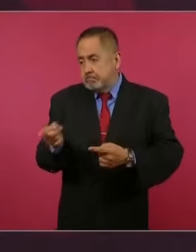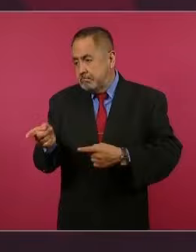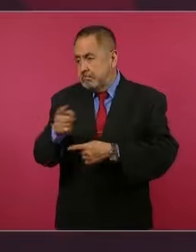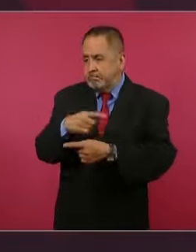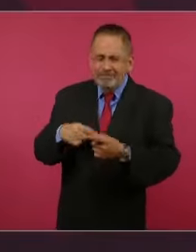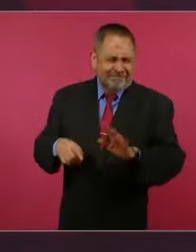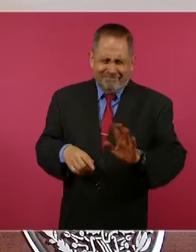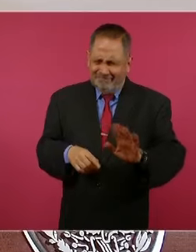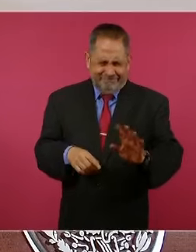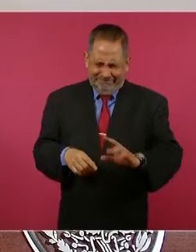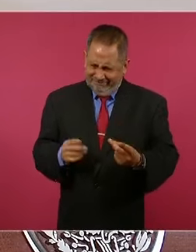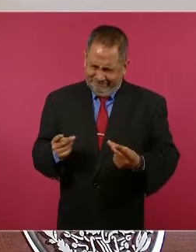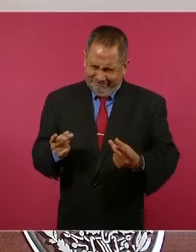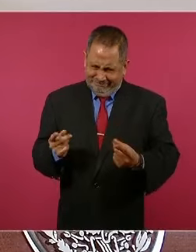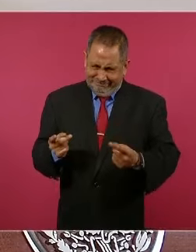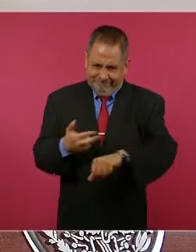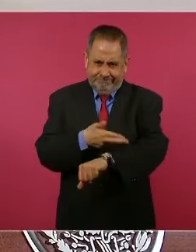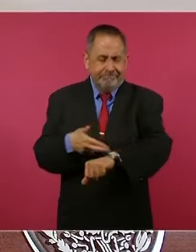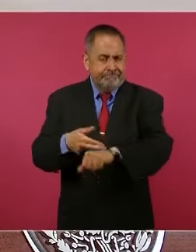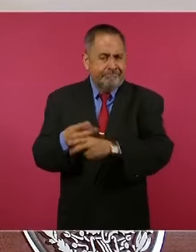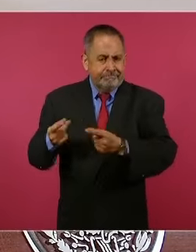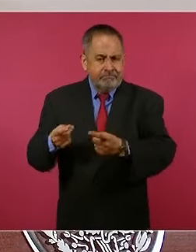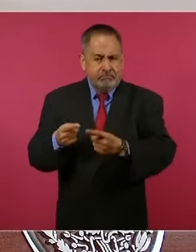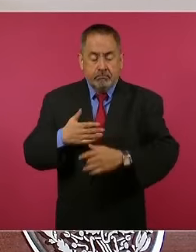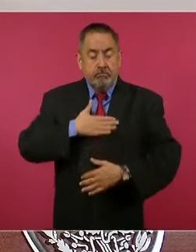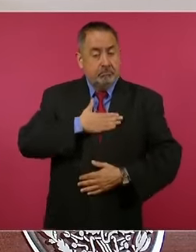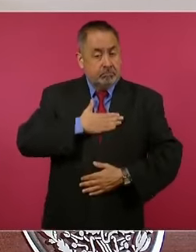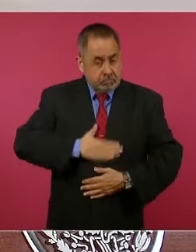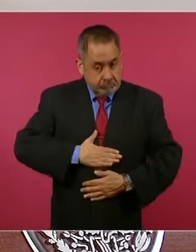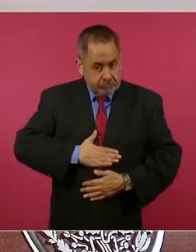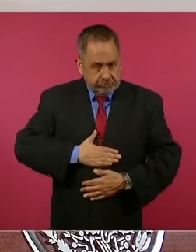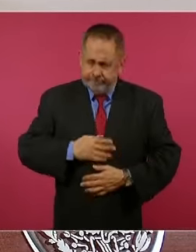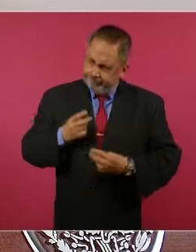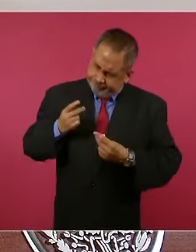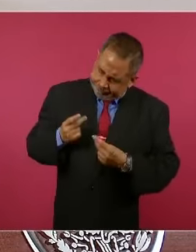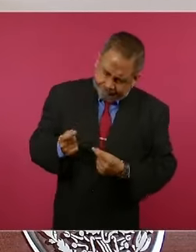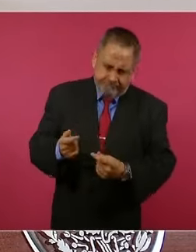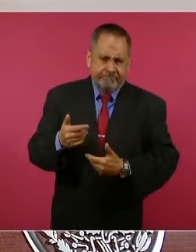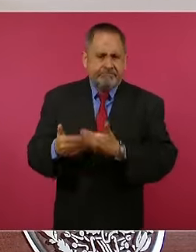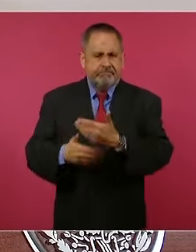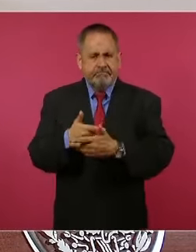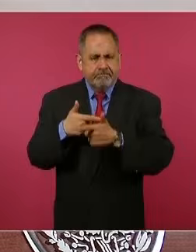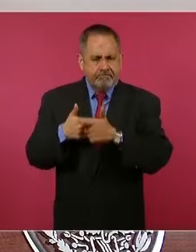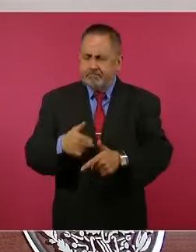que se agilicen las cosas que lo que sea justo vamos